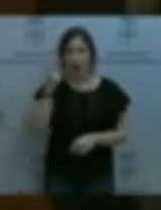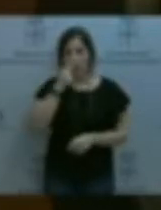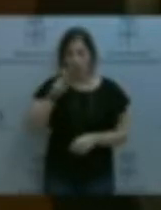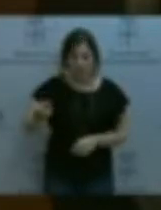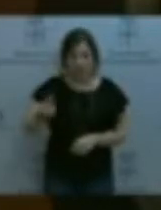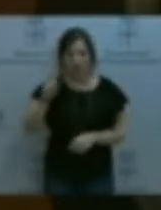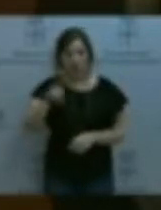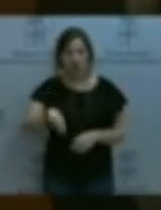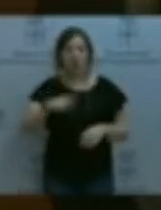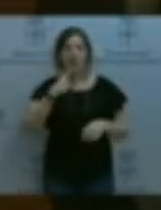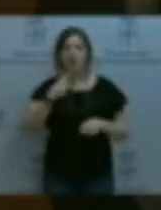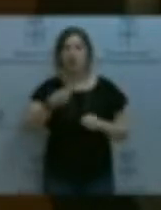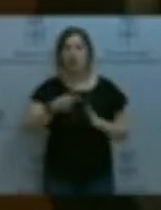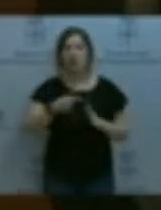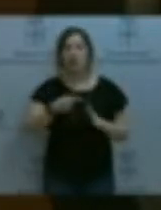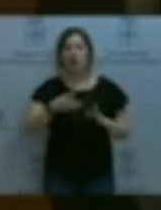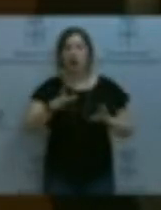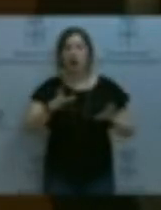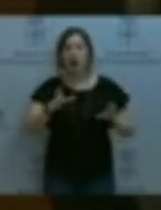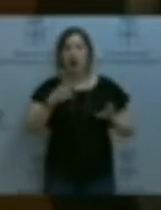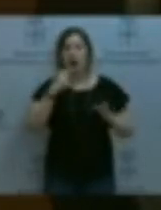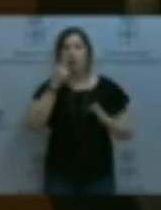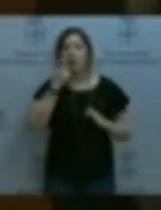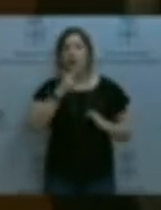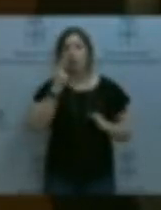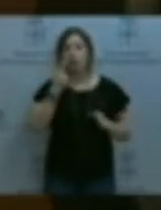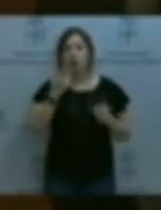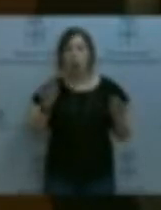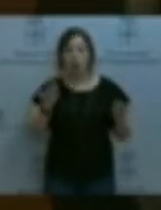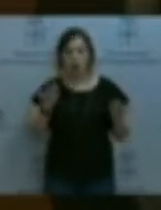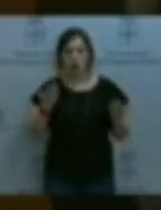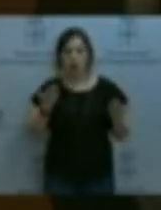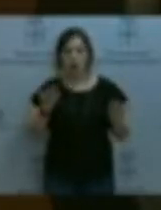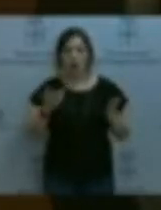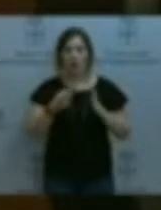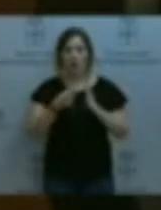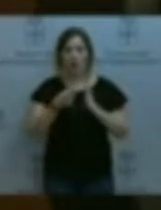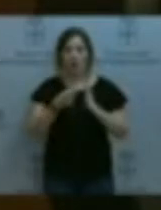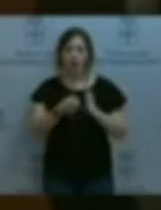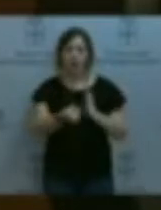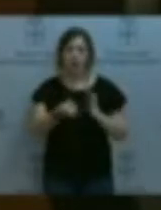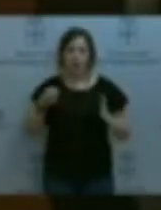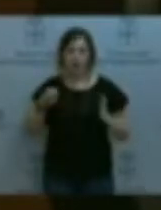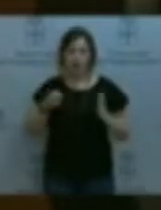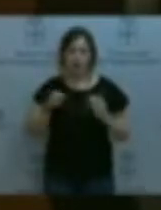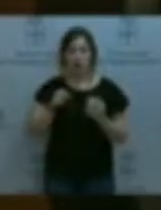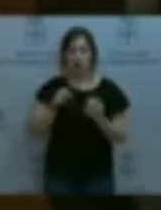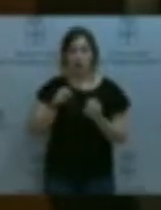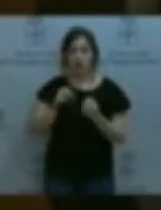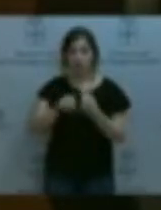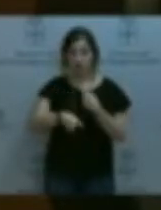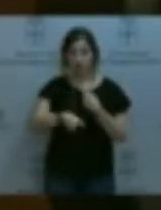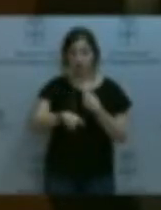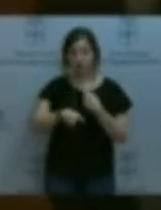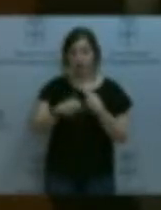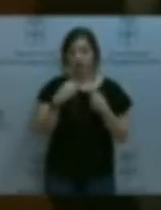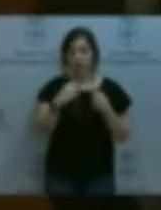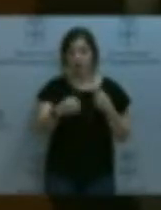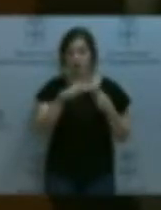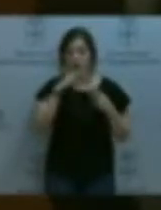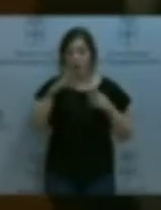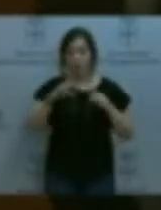compromiso más que era la retirada de la traza ferroviaria para que quedaran libres esos terrenos que algún día organizara el